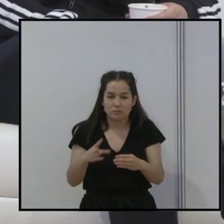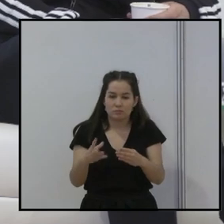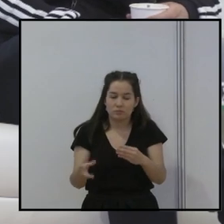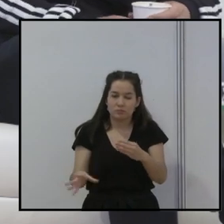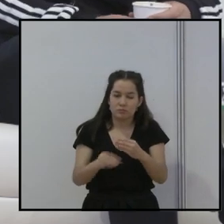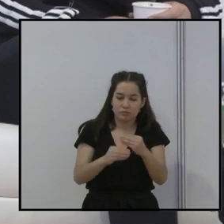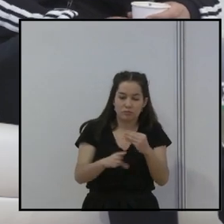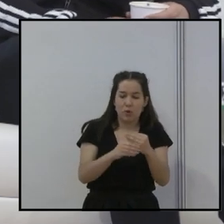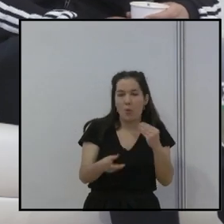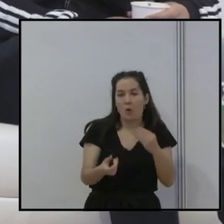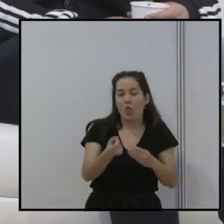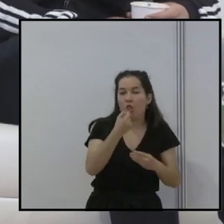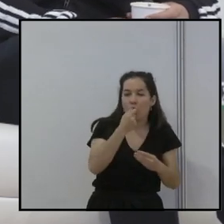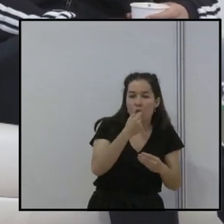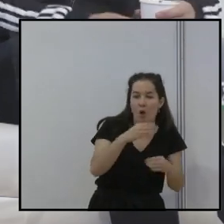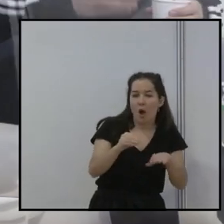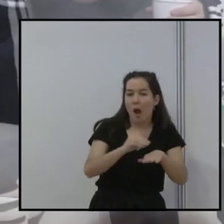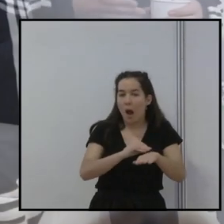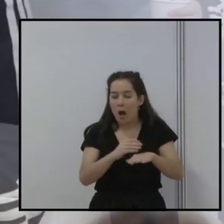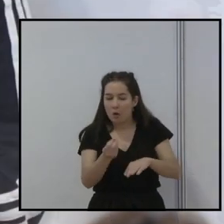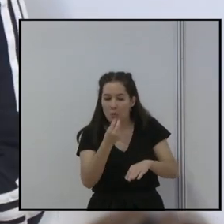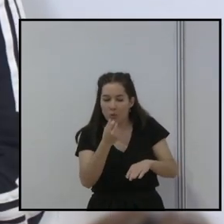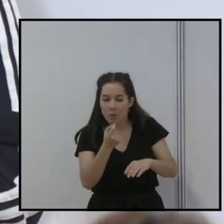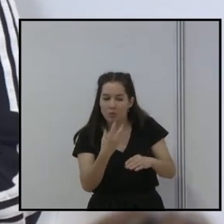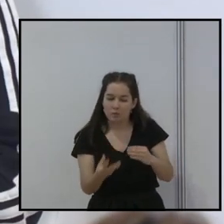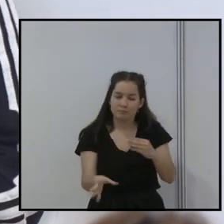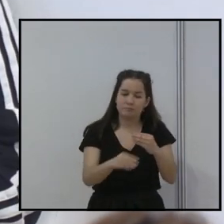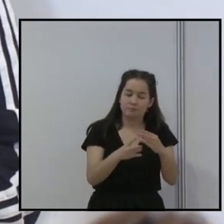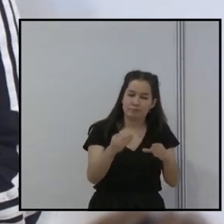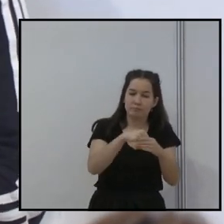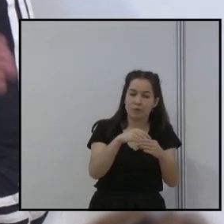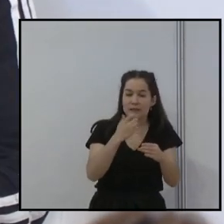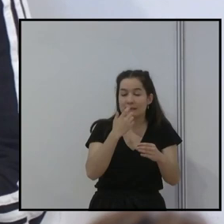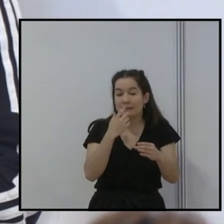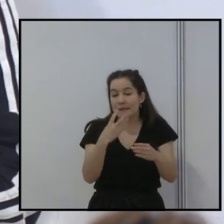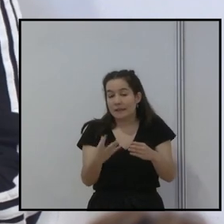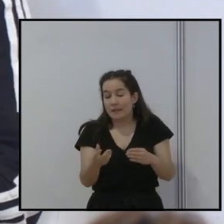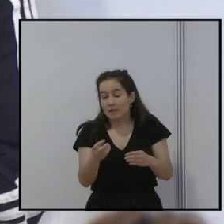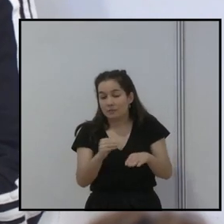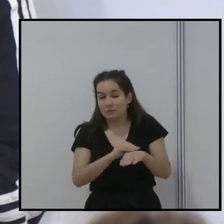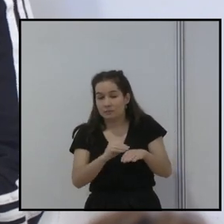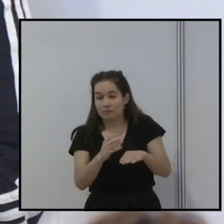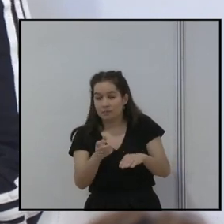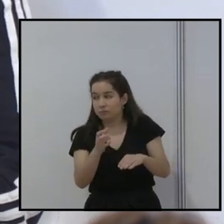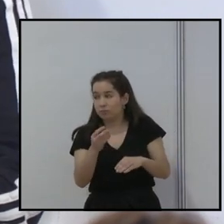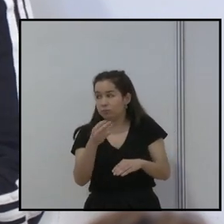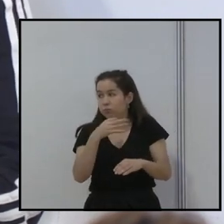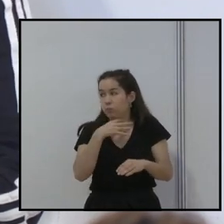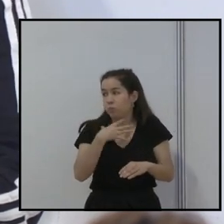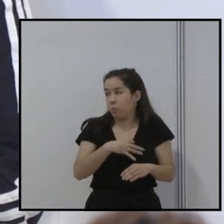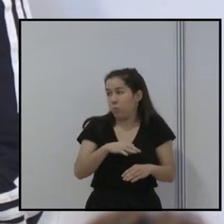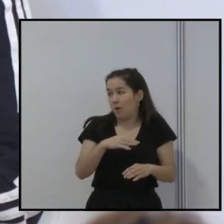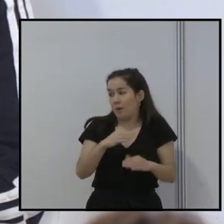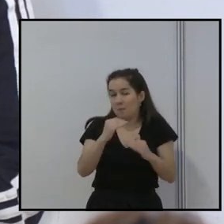alcohol, estás metiendo una bala nueva en el cargador. Si no consumes, también te puede pasar, pero es una bala menos, efectivamente. Si estás estresado en el trabajo,